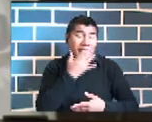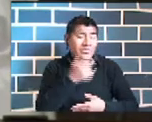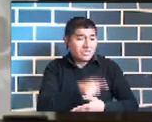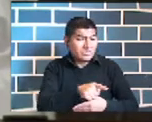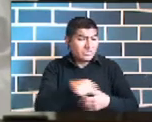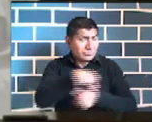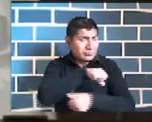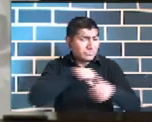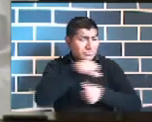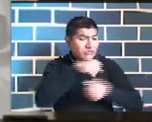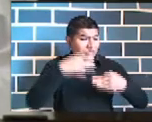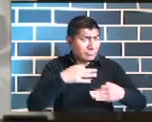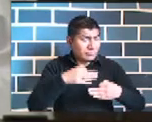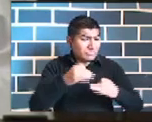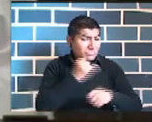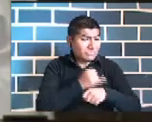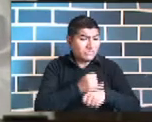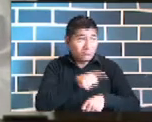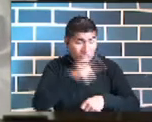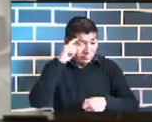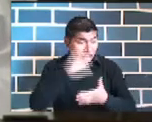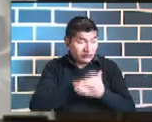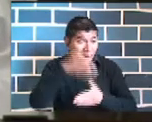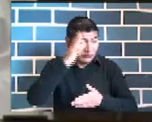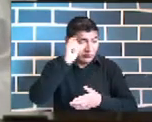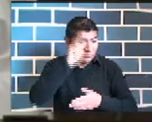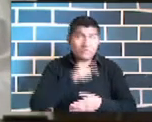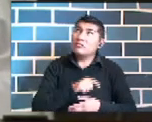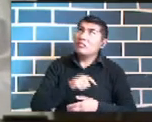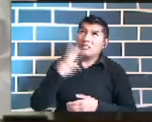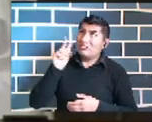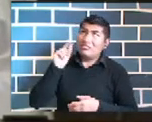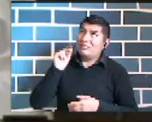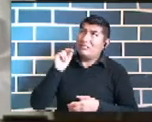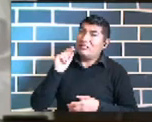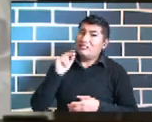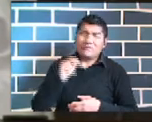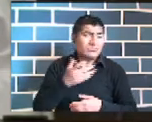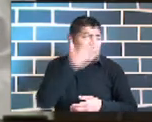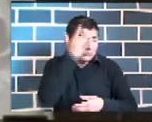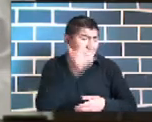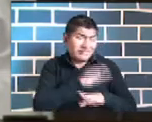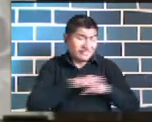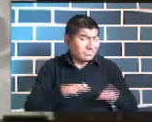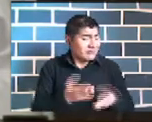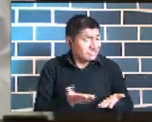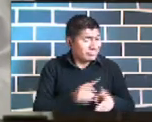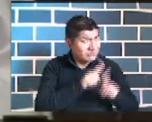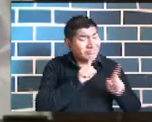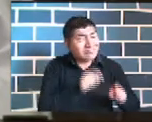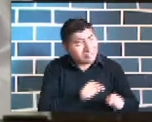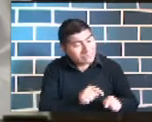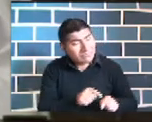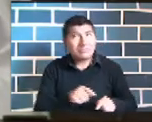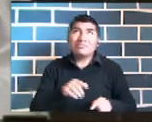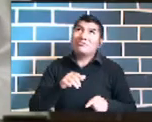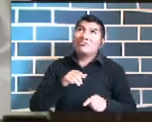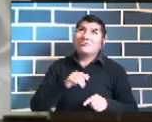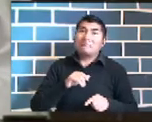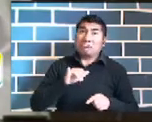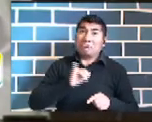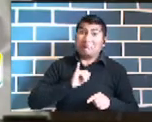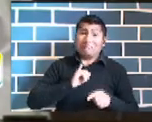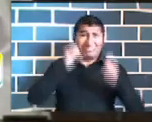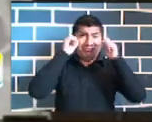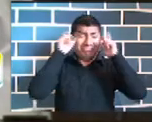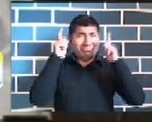Tampoco. ¿Crees en Dios? No, me dijo. ¿Y por qué no? He quedado sorprendido